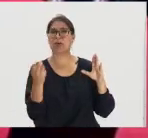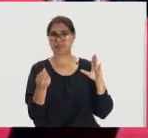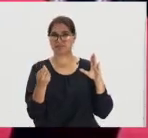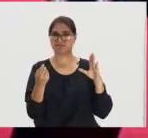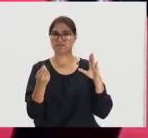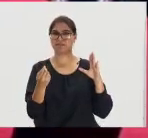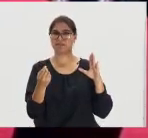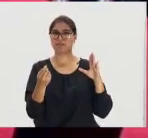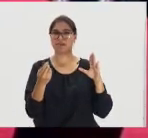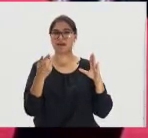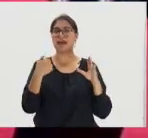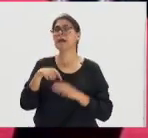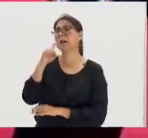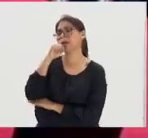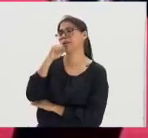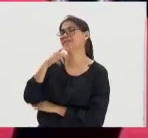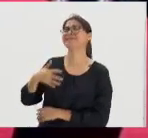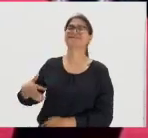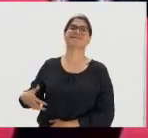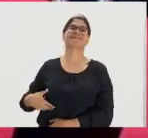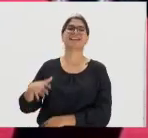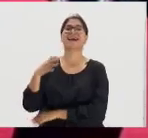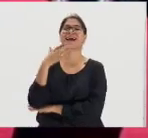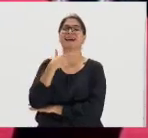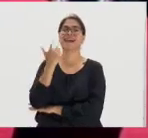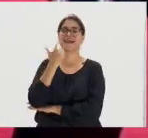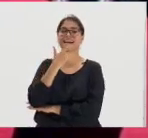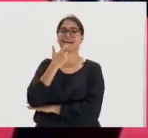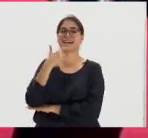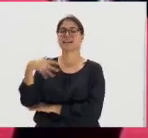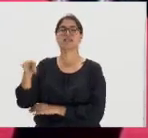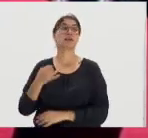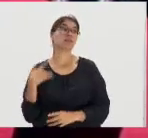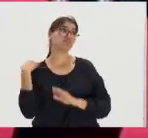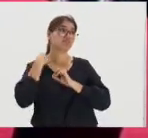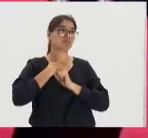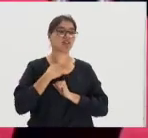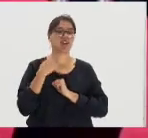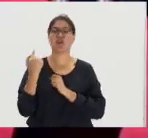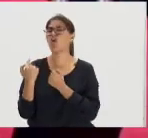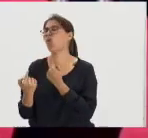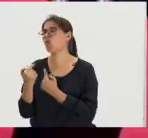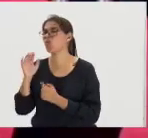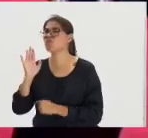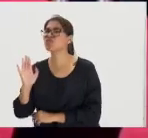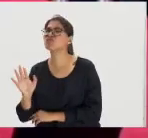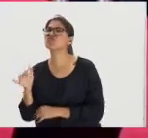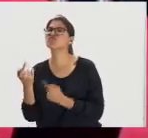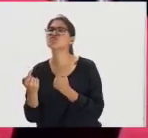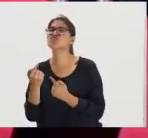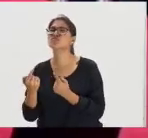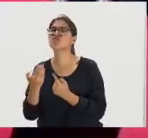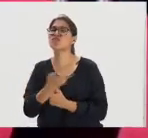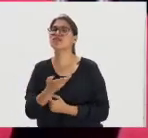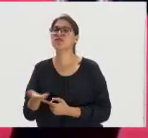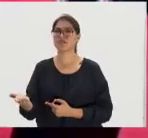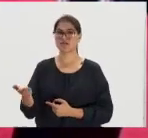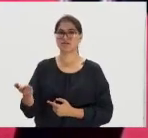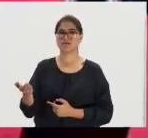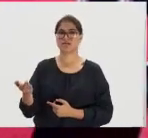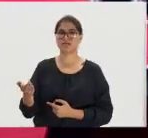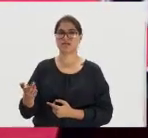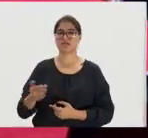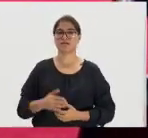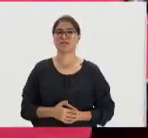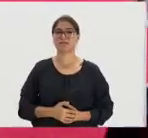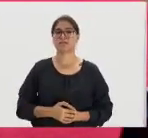Y el papá le daba risa, el bicho echando las cosas, ¿verdad? Me llevo mis cosas. Y el papá dice, ¿cuáles tus cosas? Esa fue una conversación con mi papá a